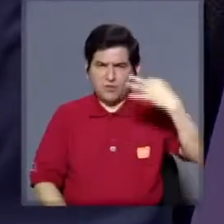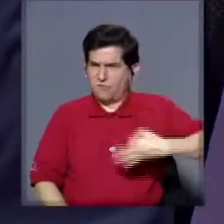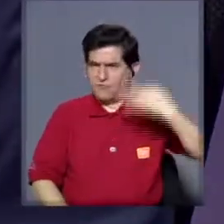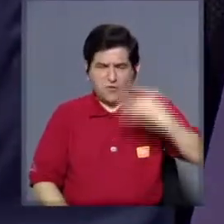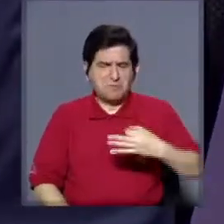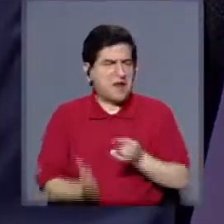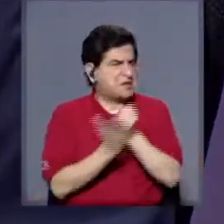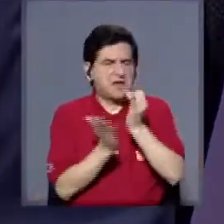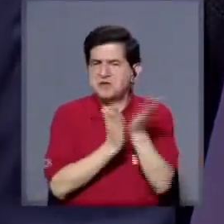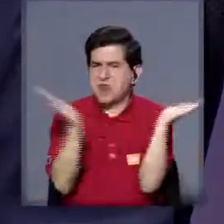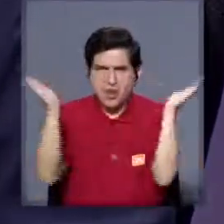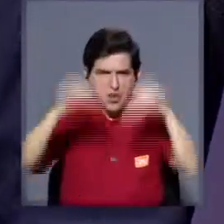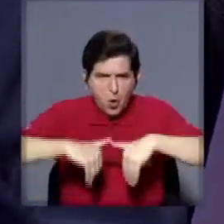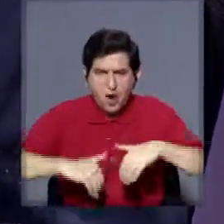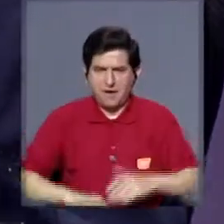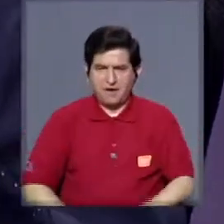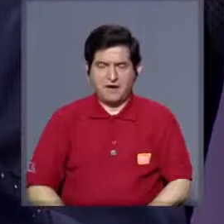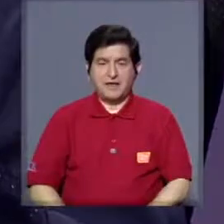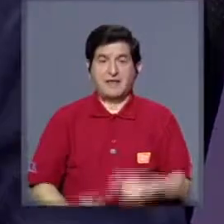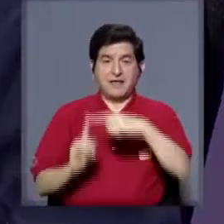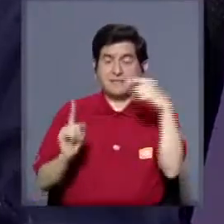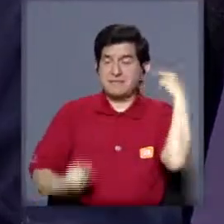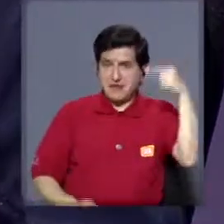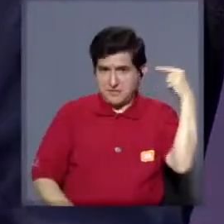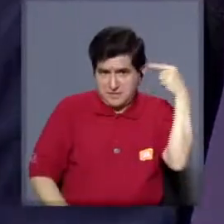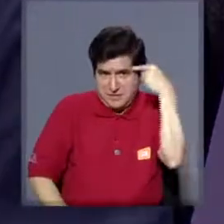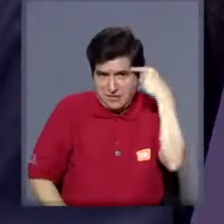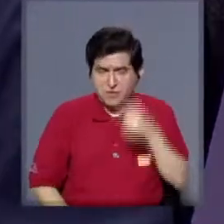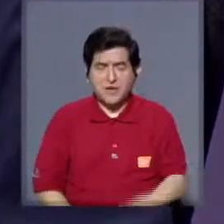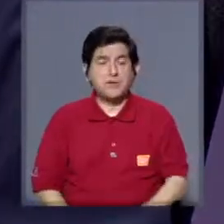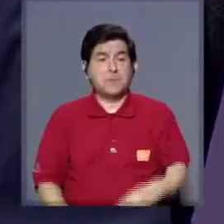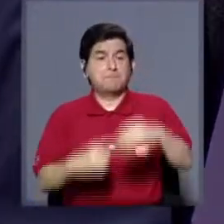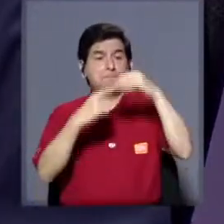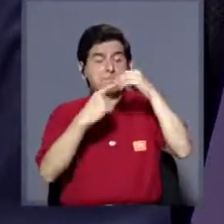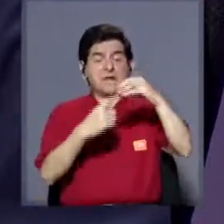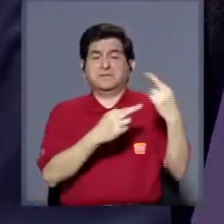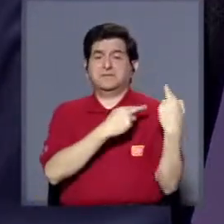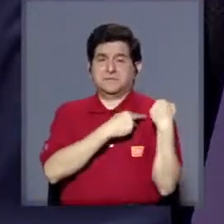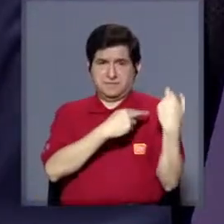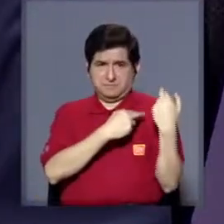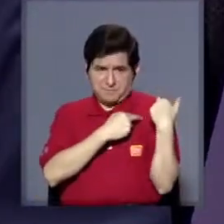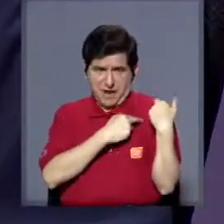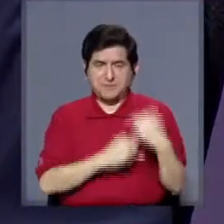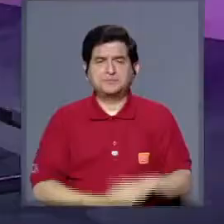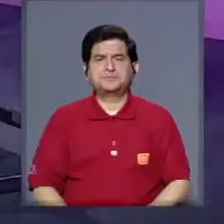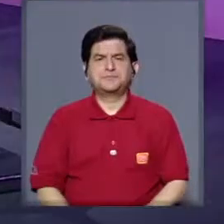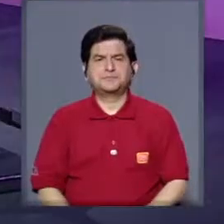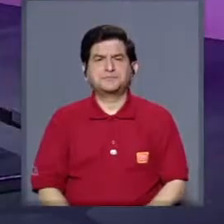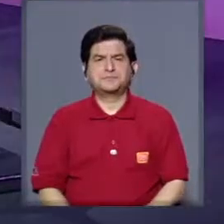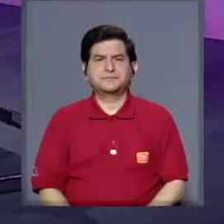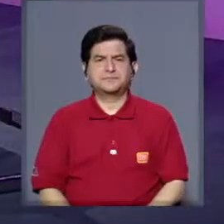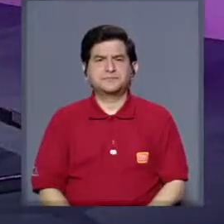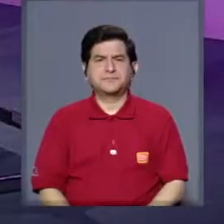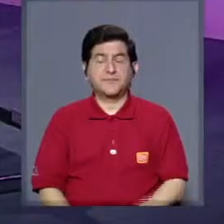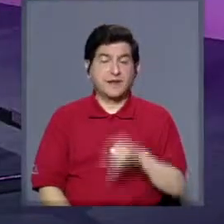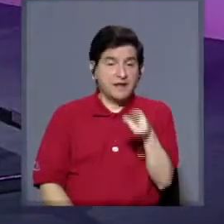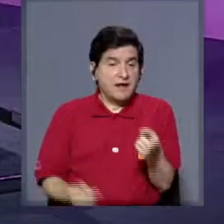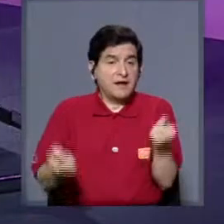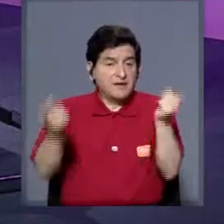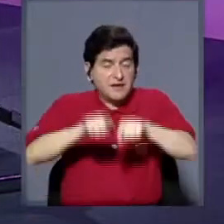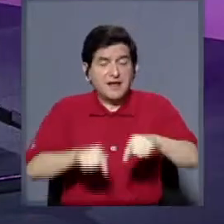no hay investigaciones por parte del estado que es el principal responsable de manera tal que son